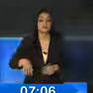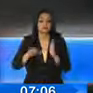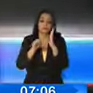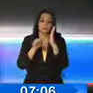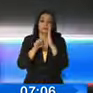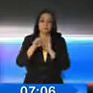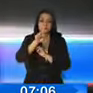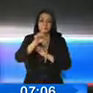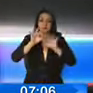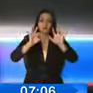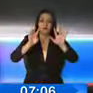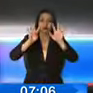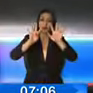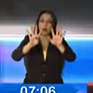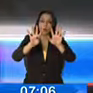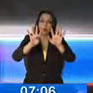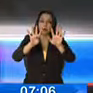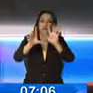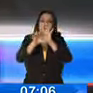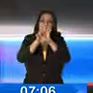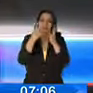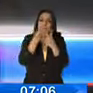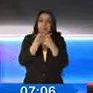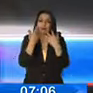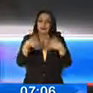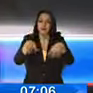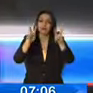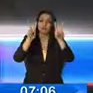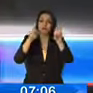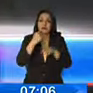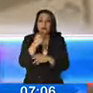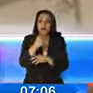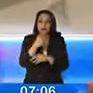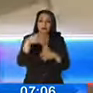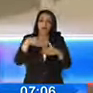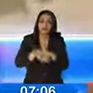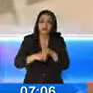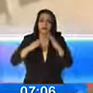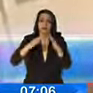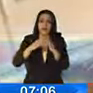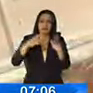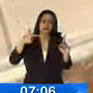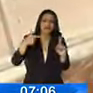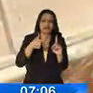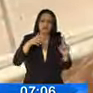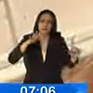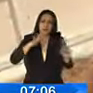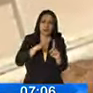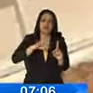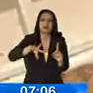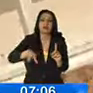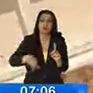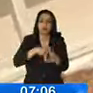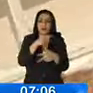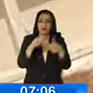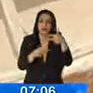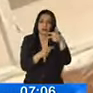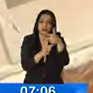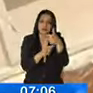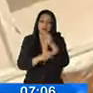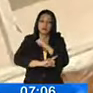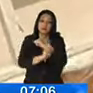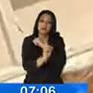189, primer inciso del Código Orgánico de la Penal. Esto es por cuanto han hecho violencias y amenazas hacia las personas. Esto